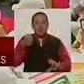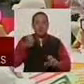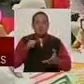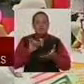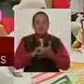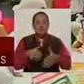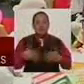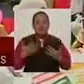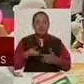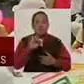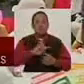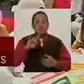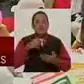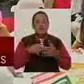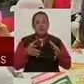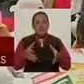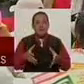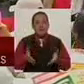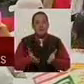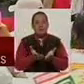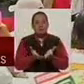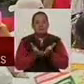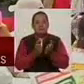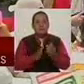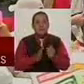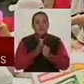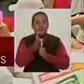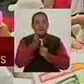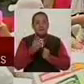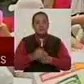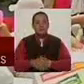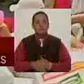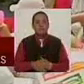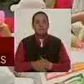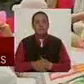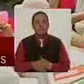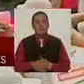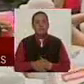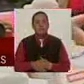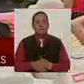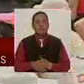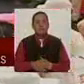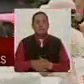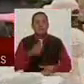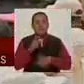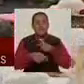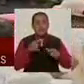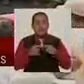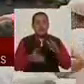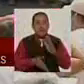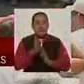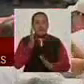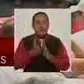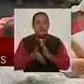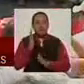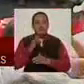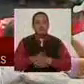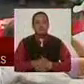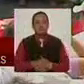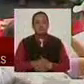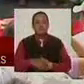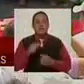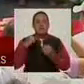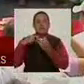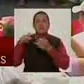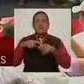utilizar para moverse, compatriotas, para moverse hacia los centros de